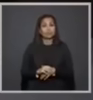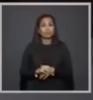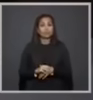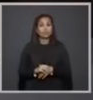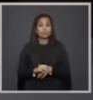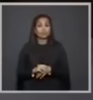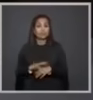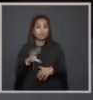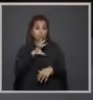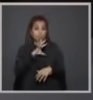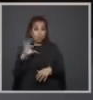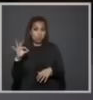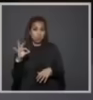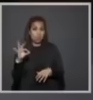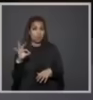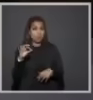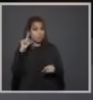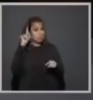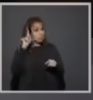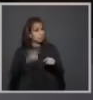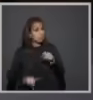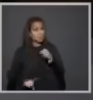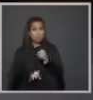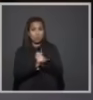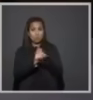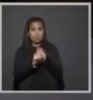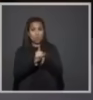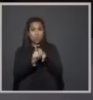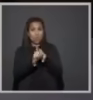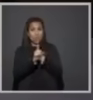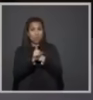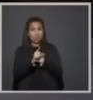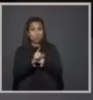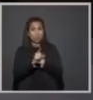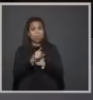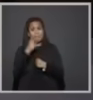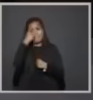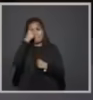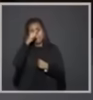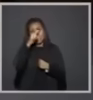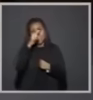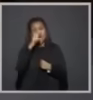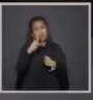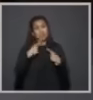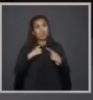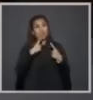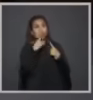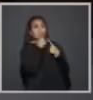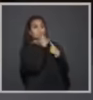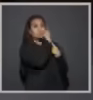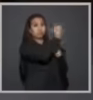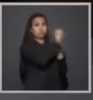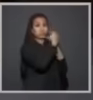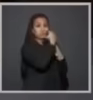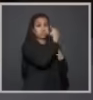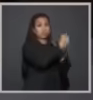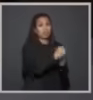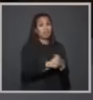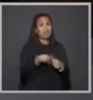vamos a enfrentar los problemas de migración y de violencia. O sea, no se van a resolver los problemas